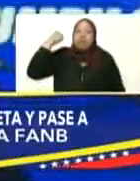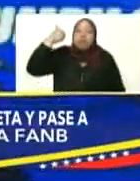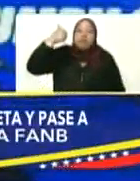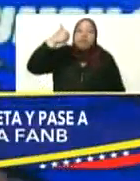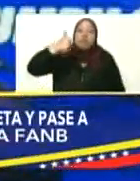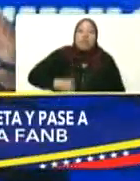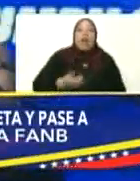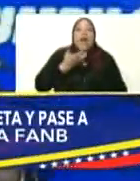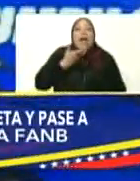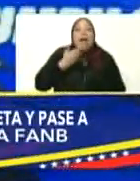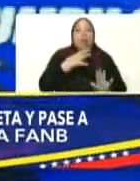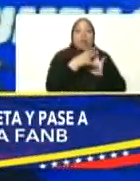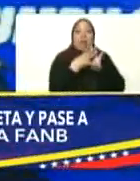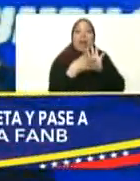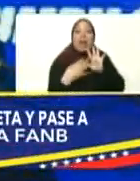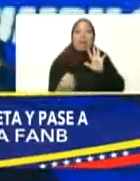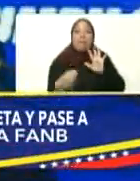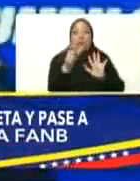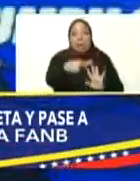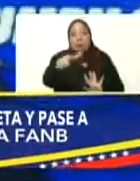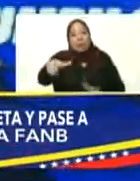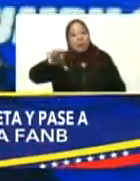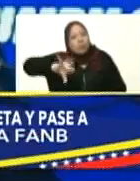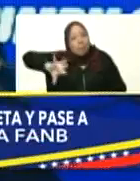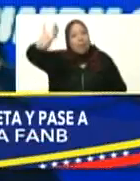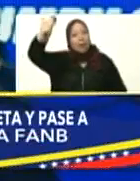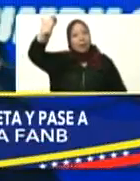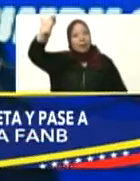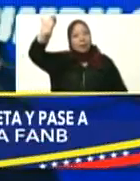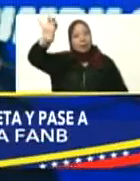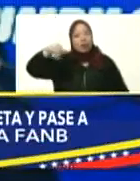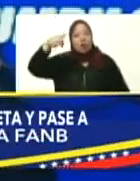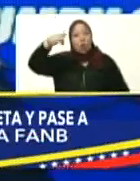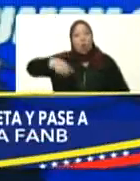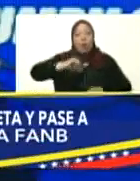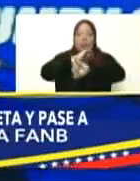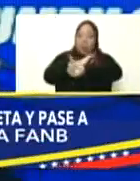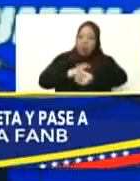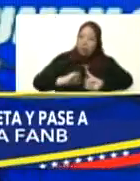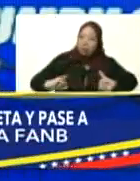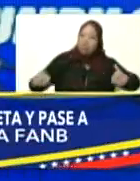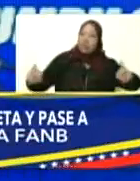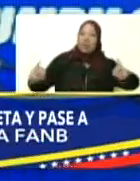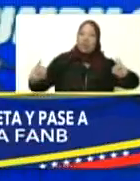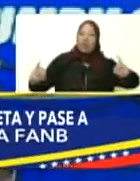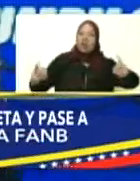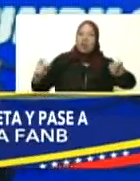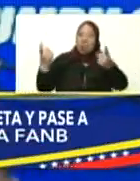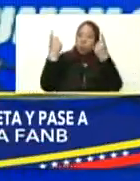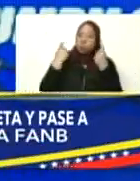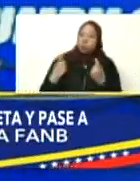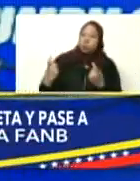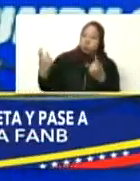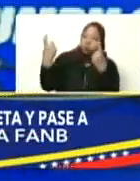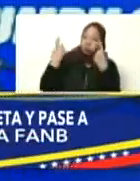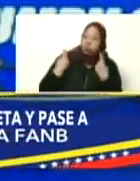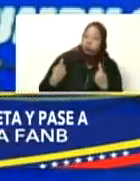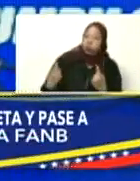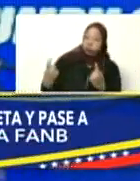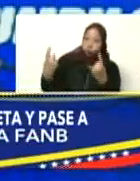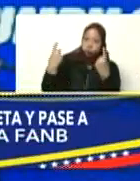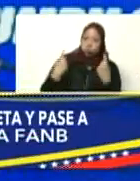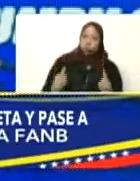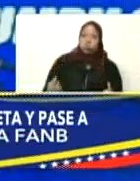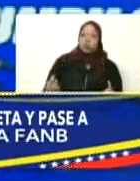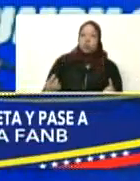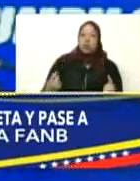sido ejemplo para la patria. Hoy culmina una etapa de formación y al mismo tiempo